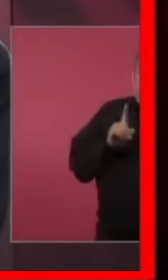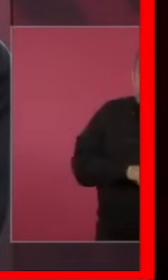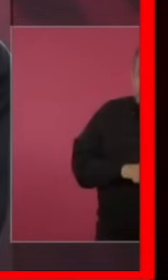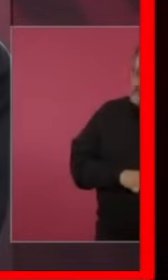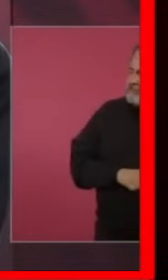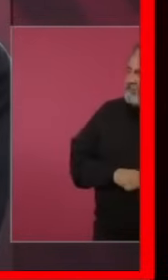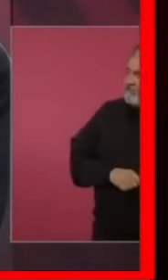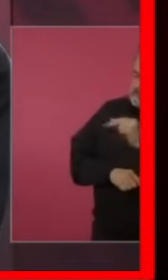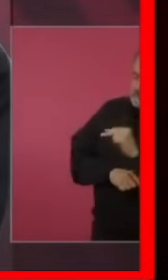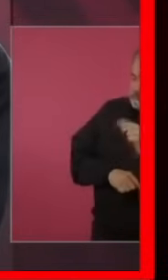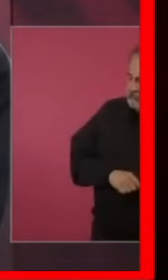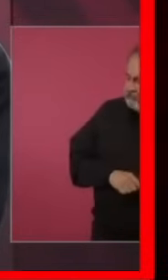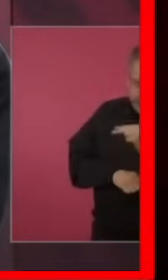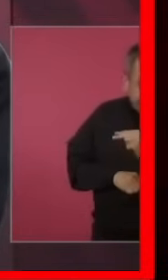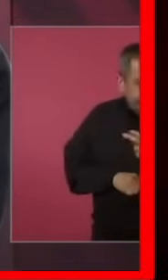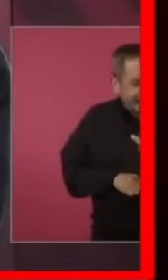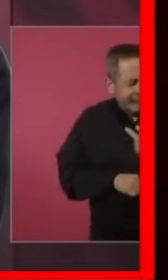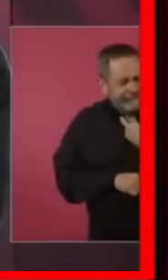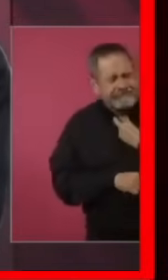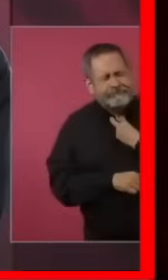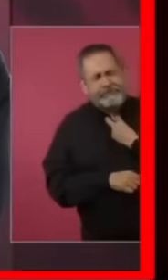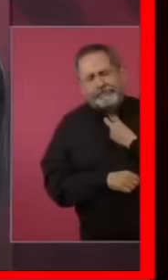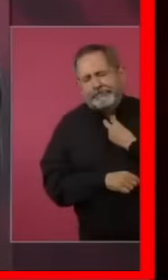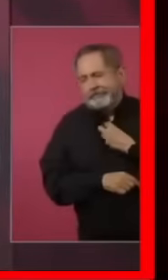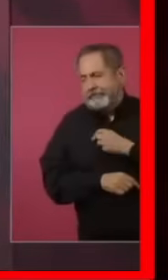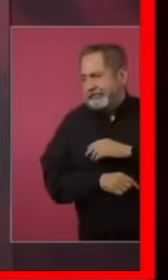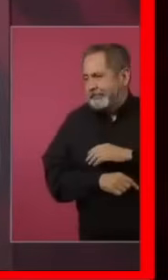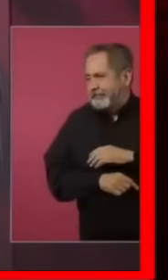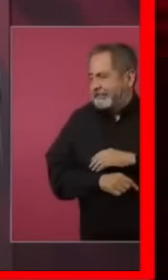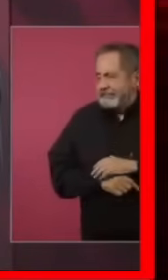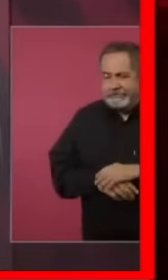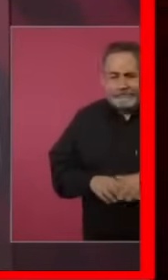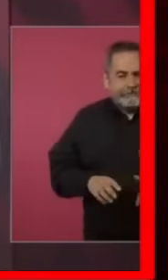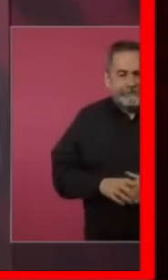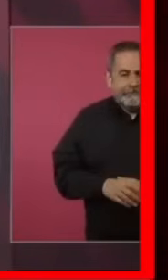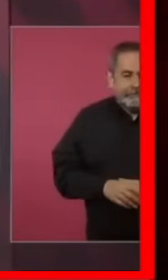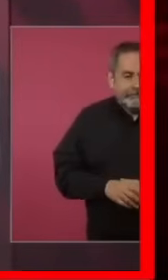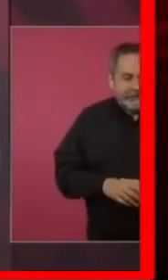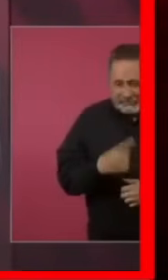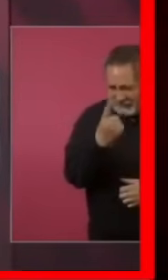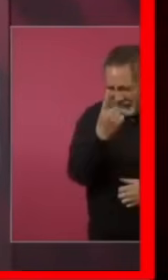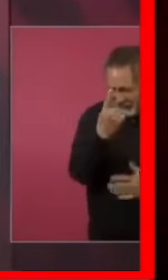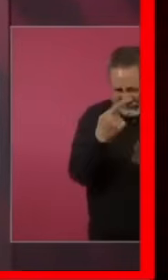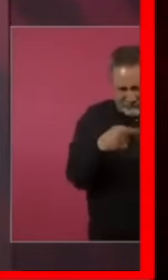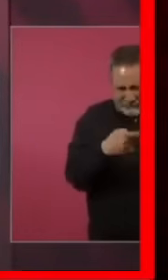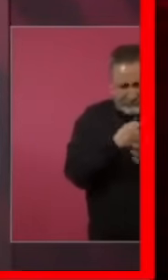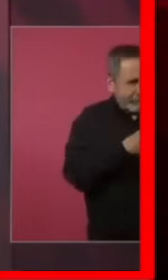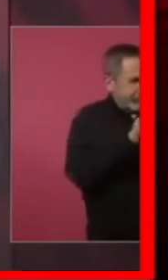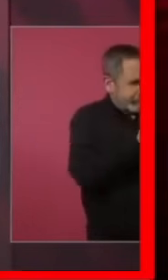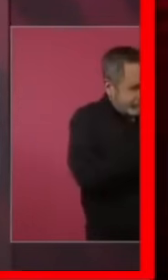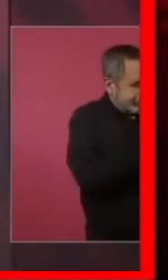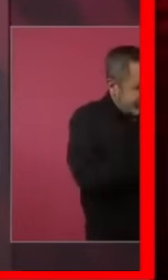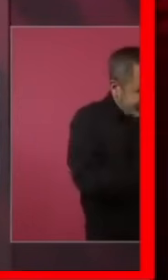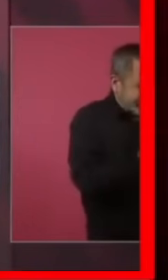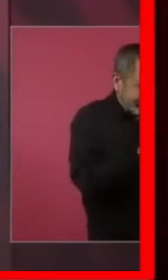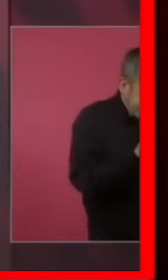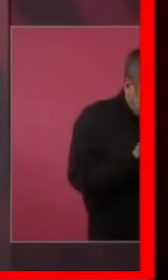Es en el único caso que ha hablado. Ojo.